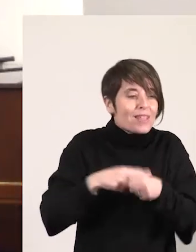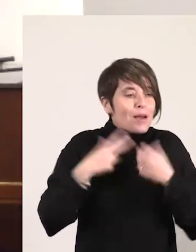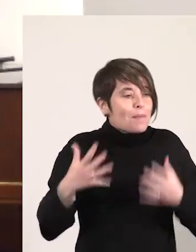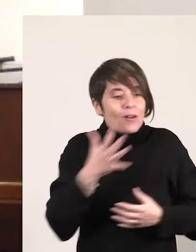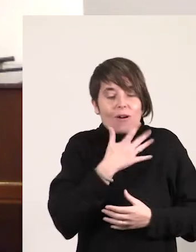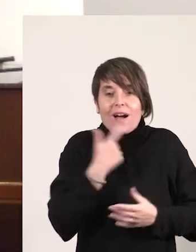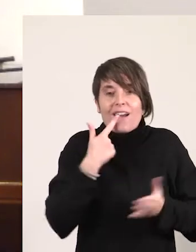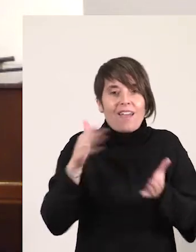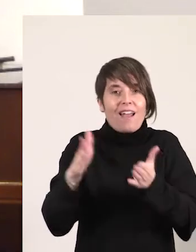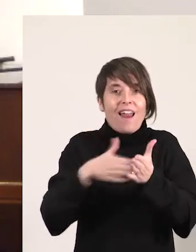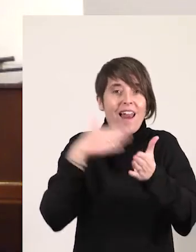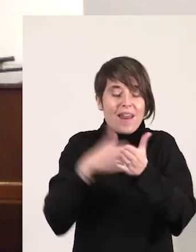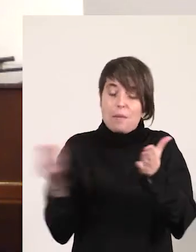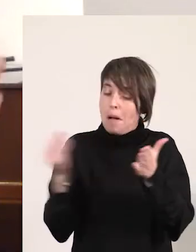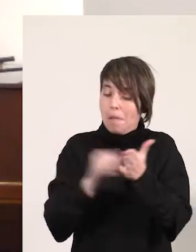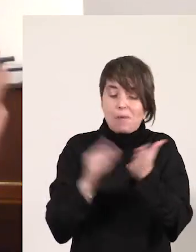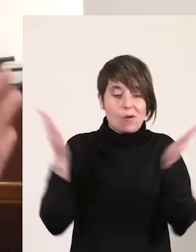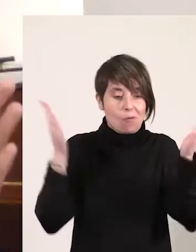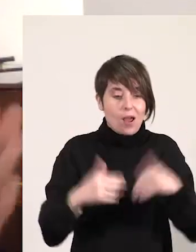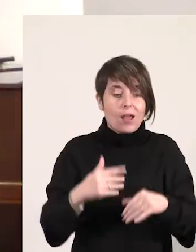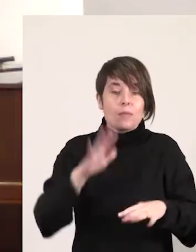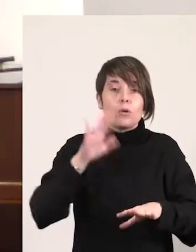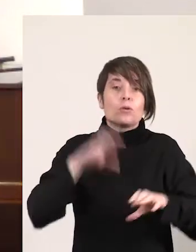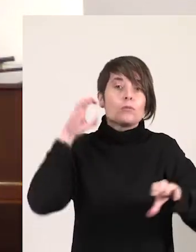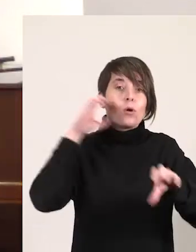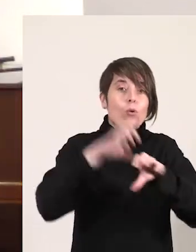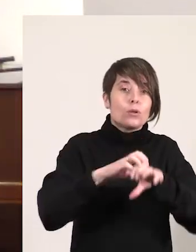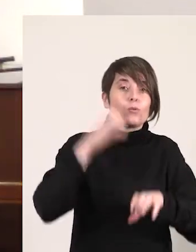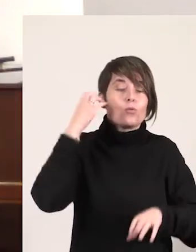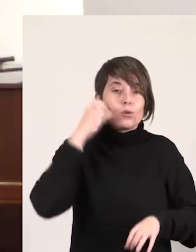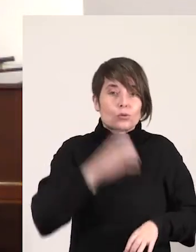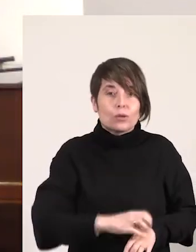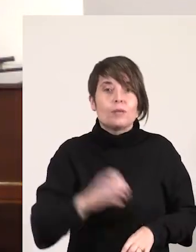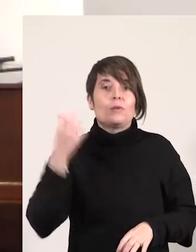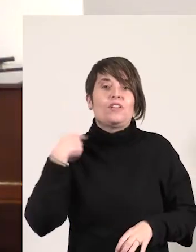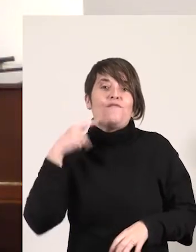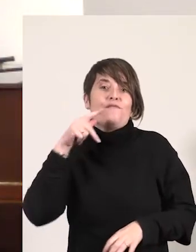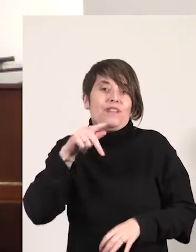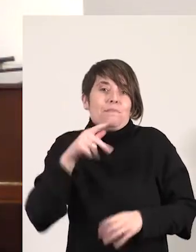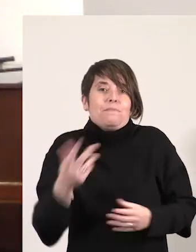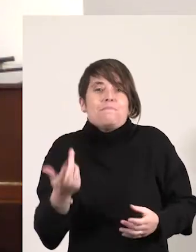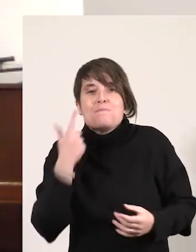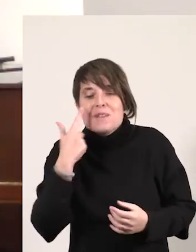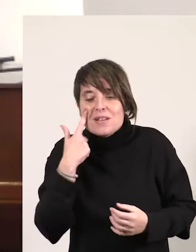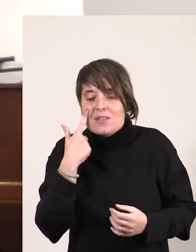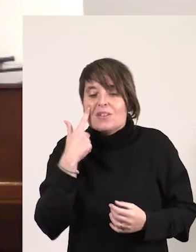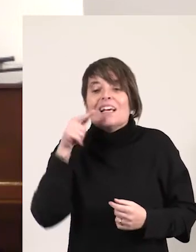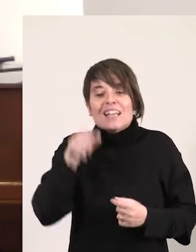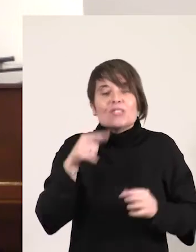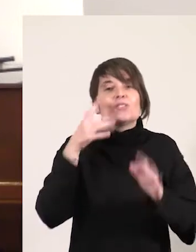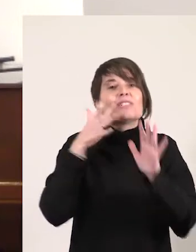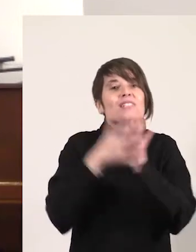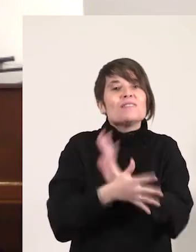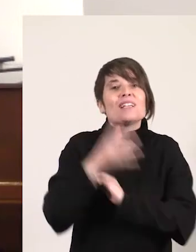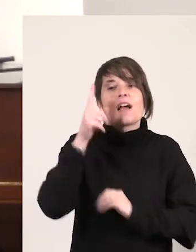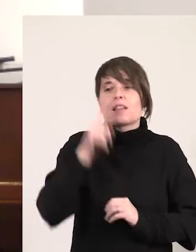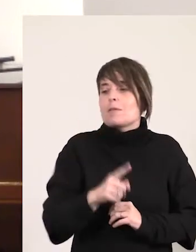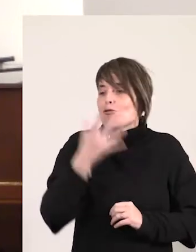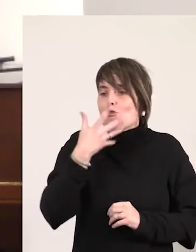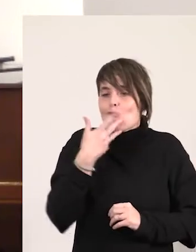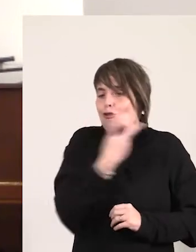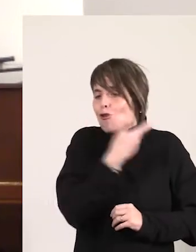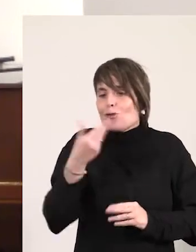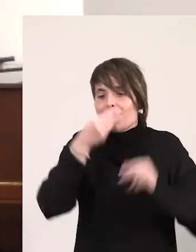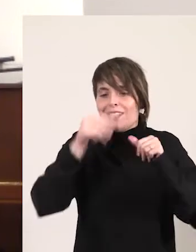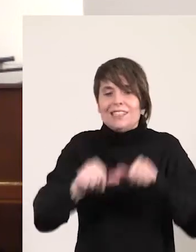provincia, pero no aparece en los libros de texto. A mí me contaron que las últimas colonias fueron Cuba, Puerto Rico y Filipinas, ¿no? Entonces,